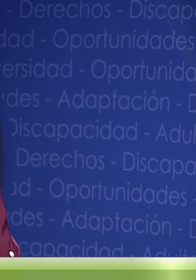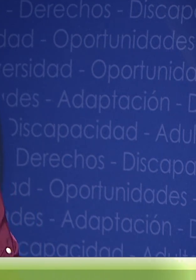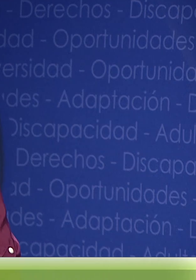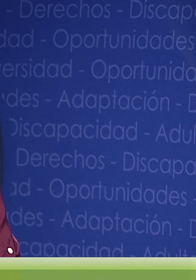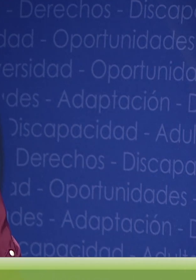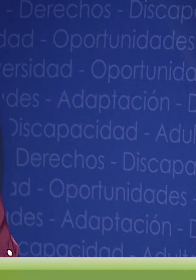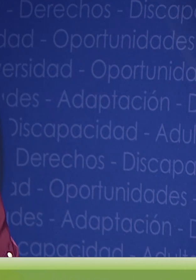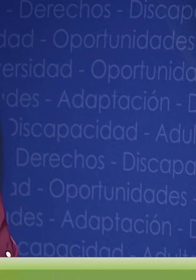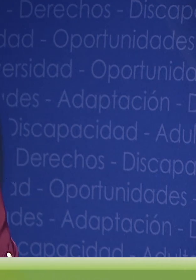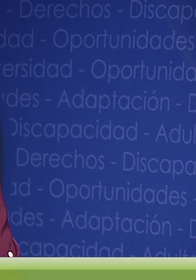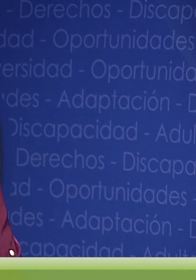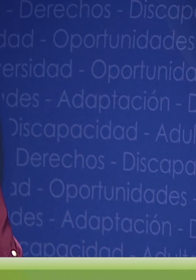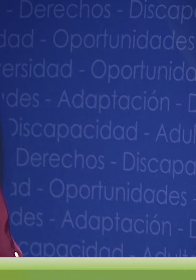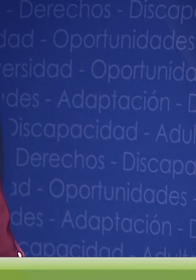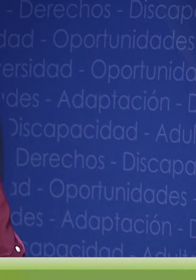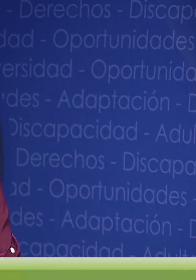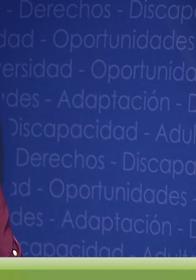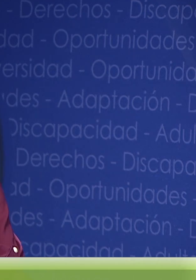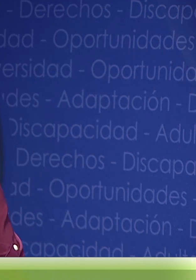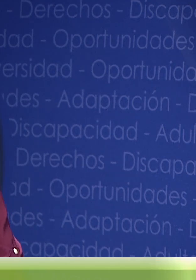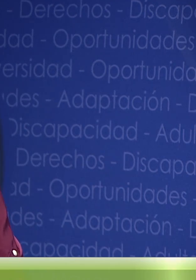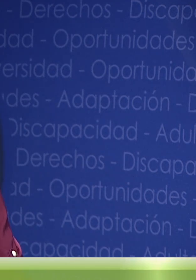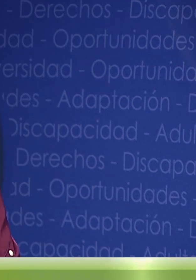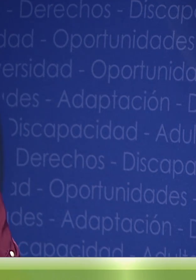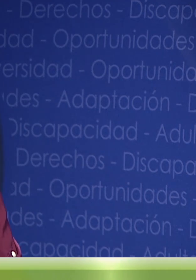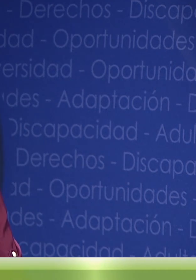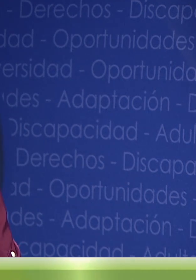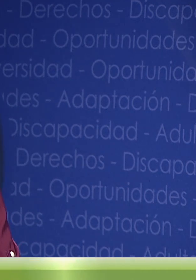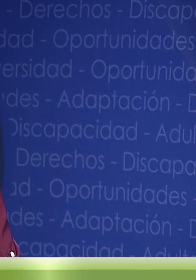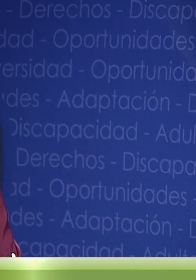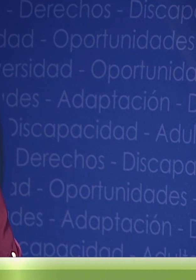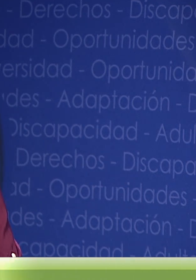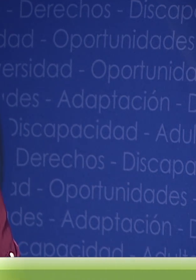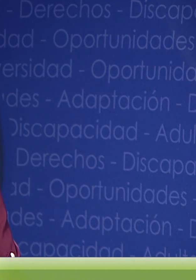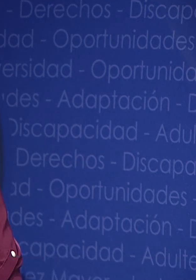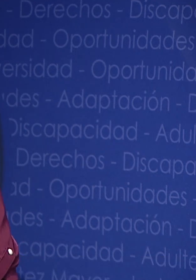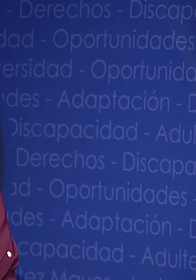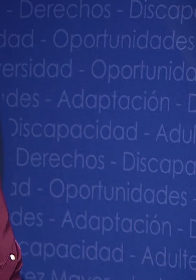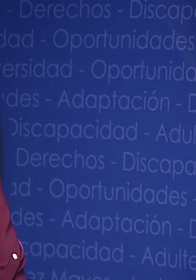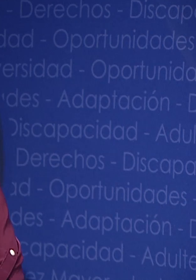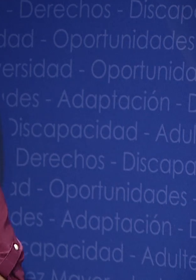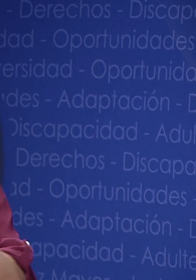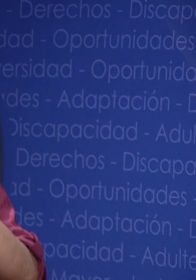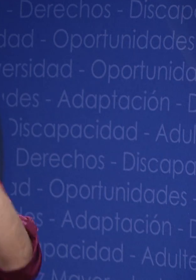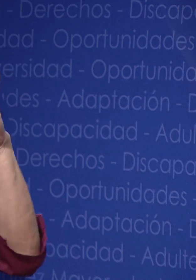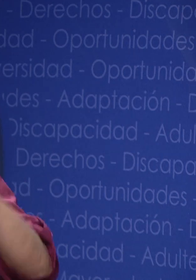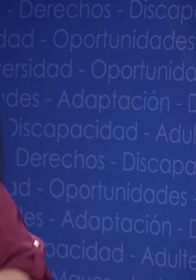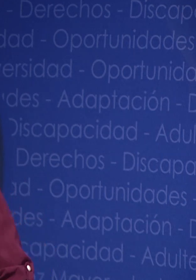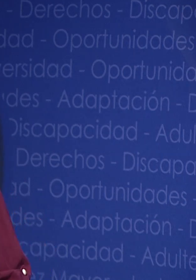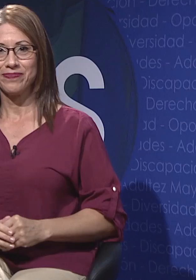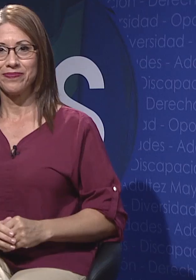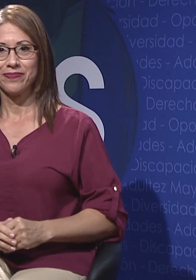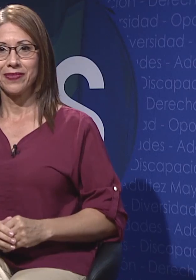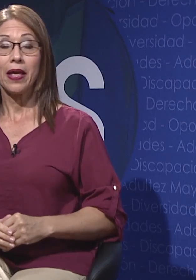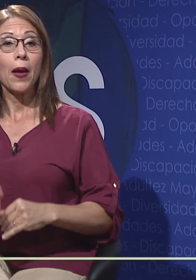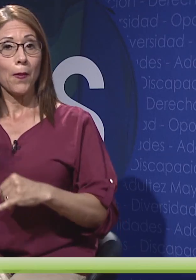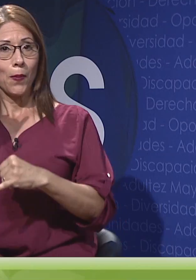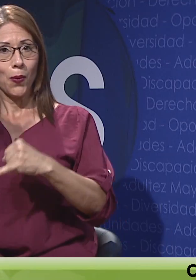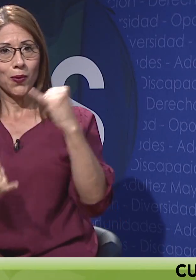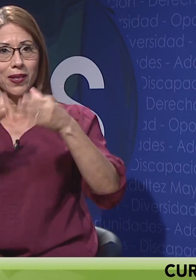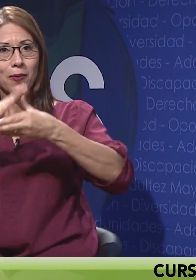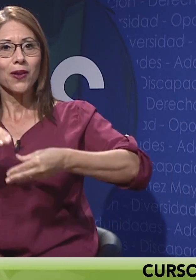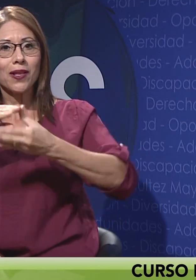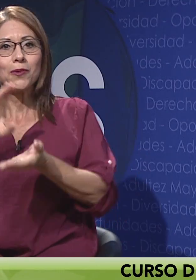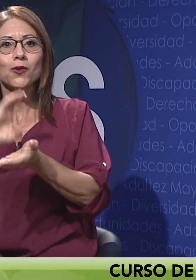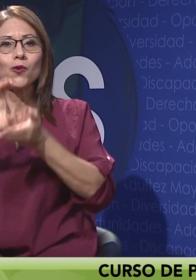Rocola en la estación de la UCR 870 AM todos los martes a las 11 de la mañana. Por último, le contamos del